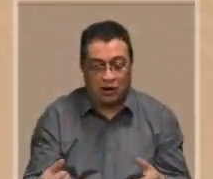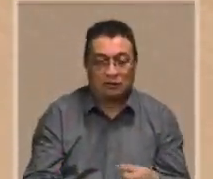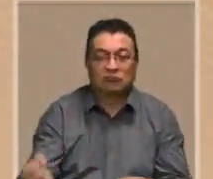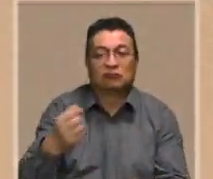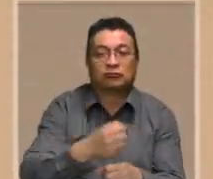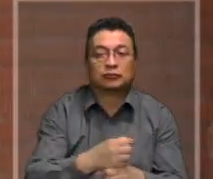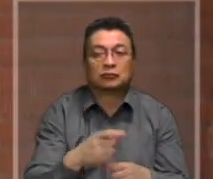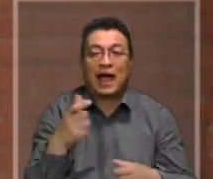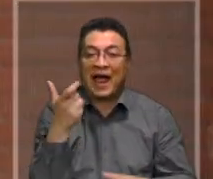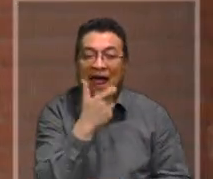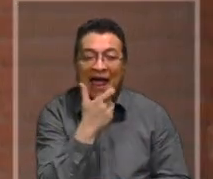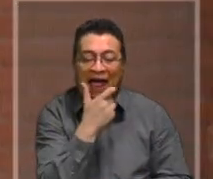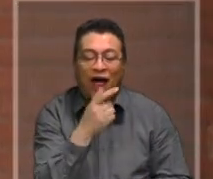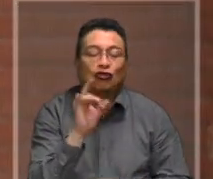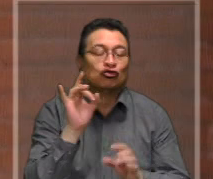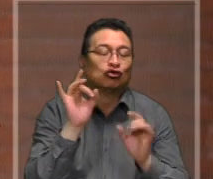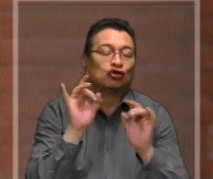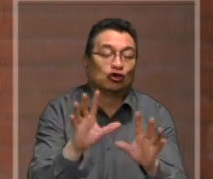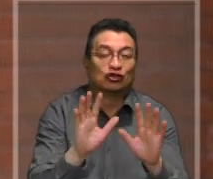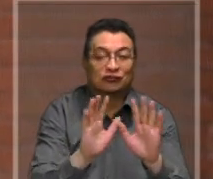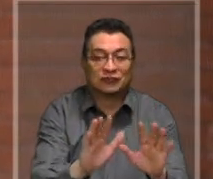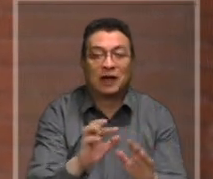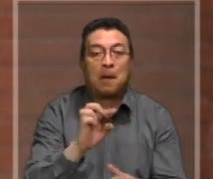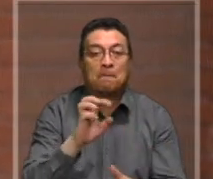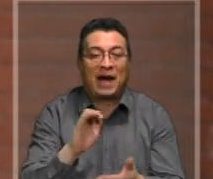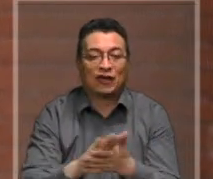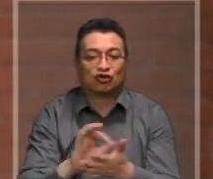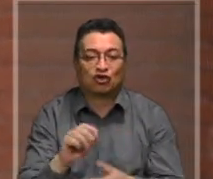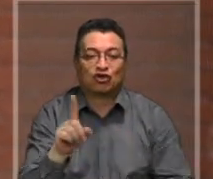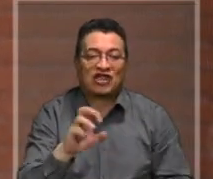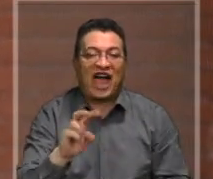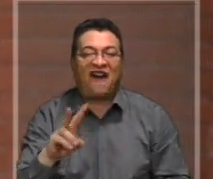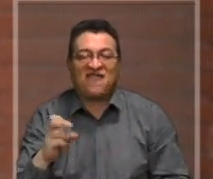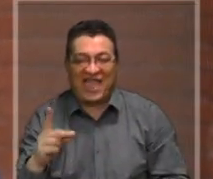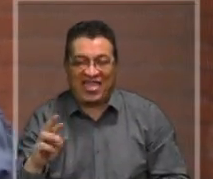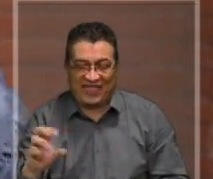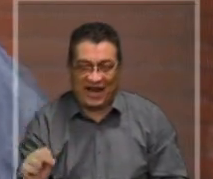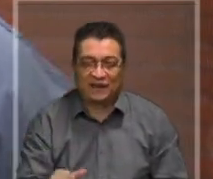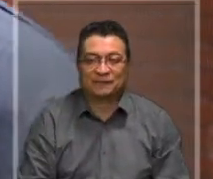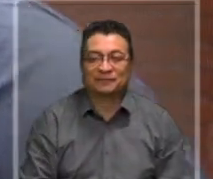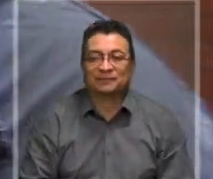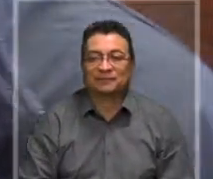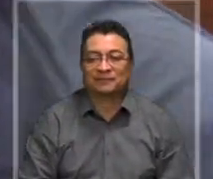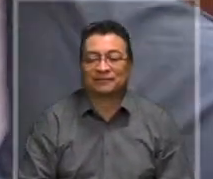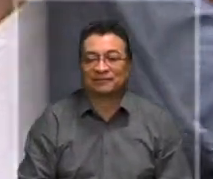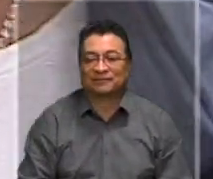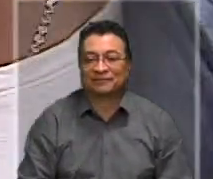una risa inigualable, el gran Pancho Saavedra.